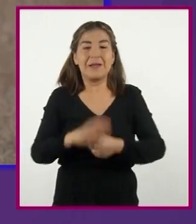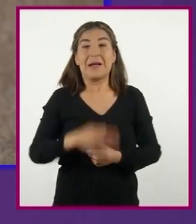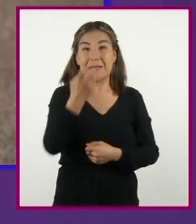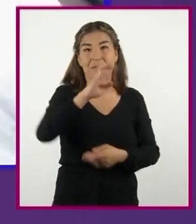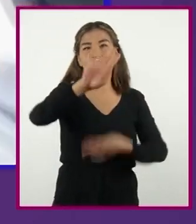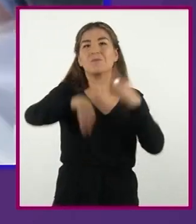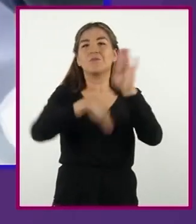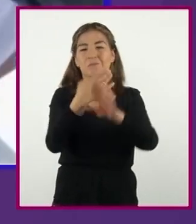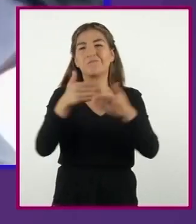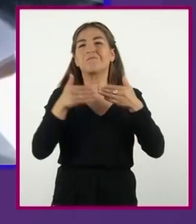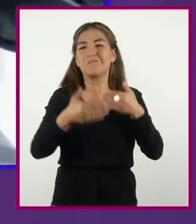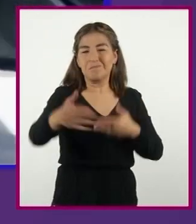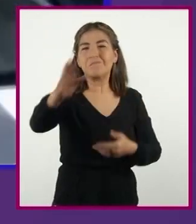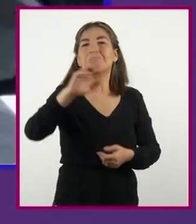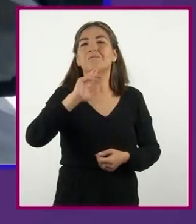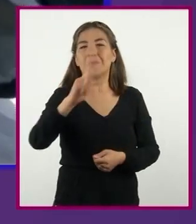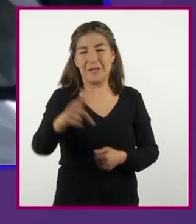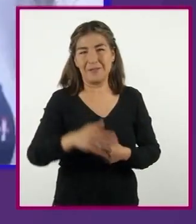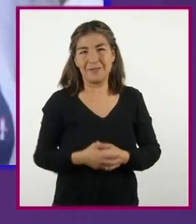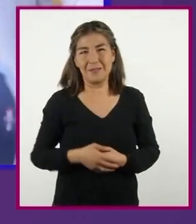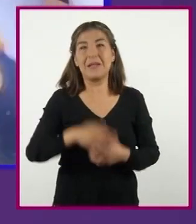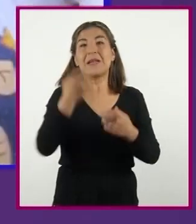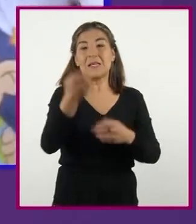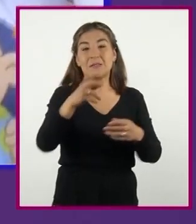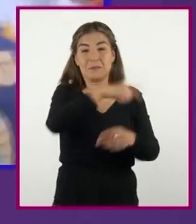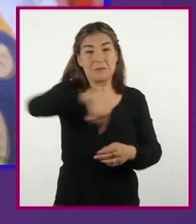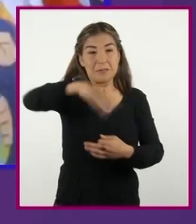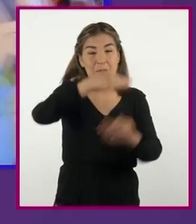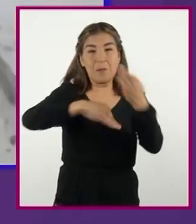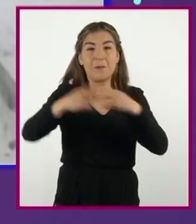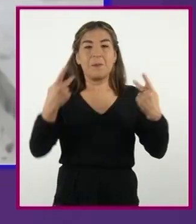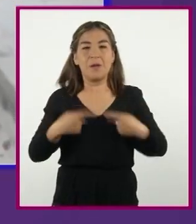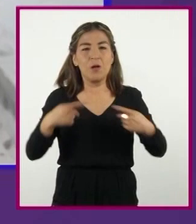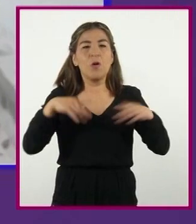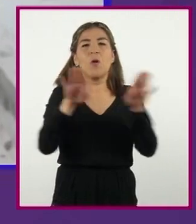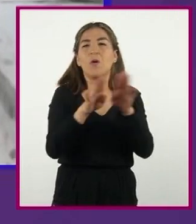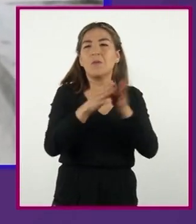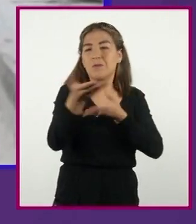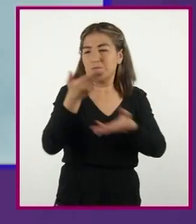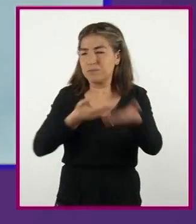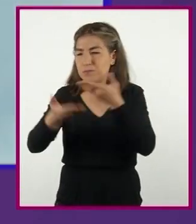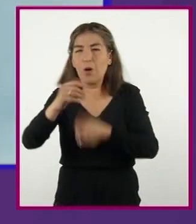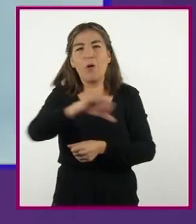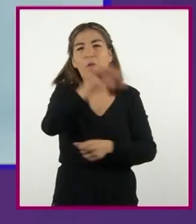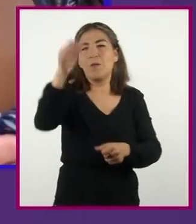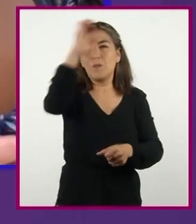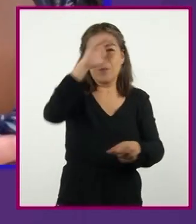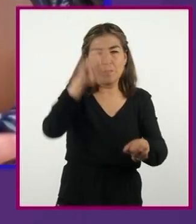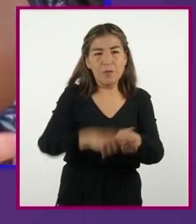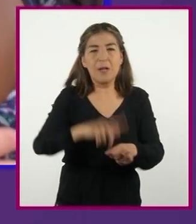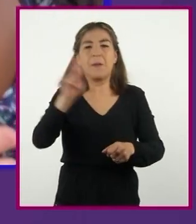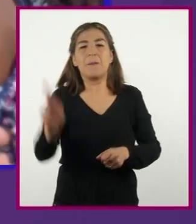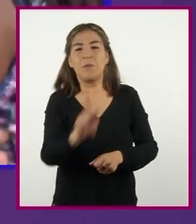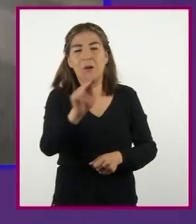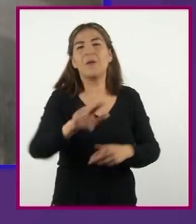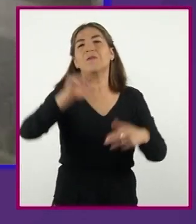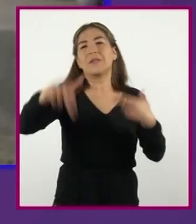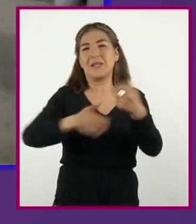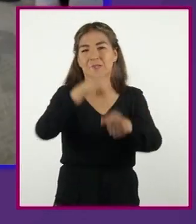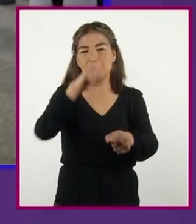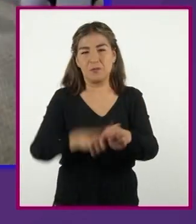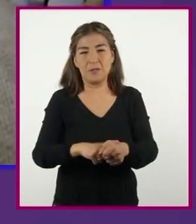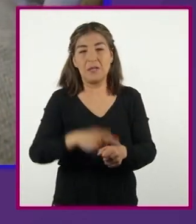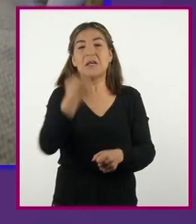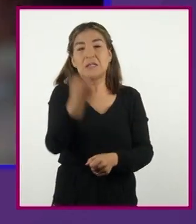mundo mejorará, pues los seres humanos construimos relaciones con otras culturas, pueblos y naciones,